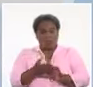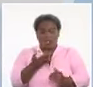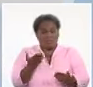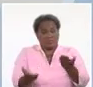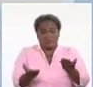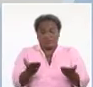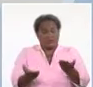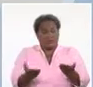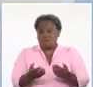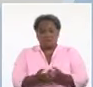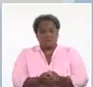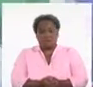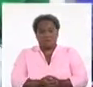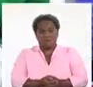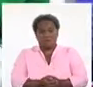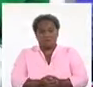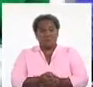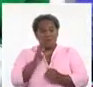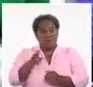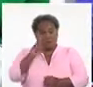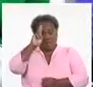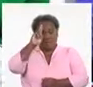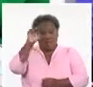ingresos. Ayer